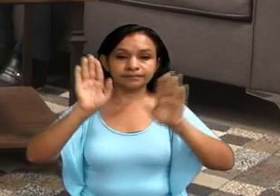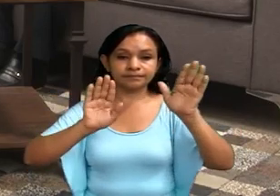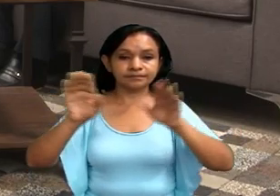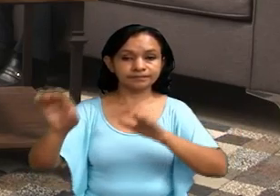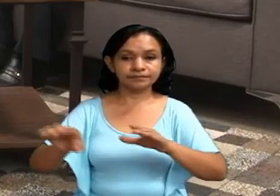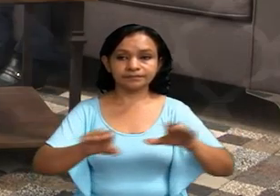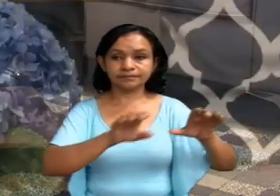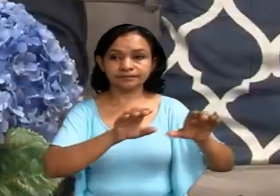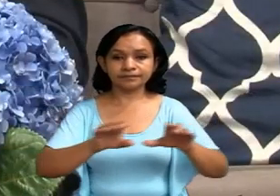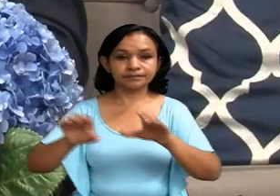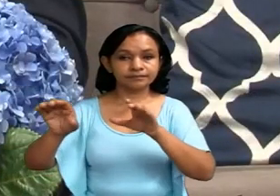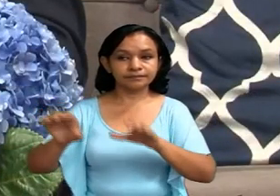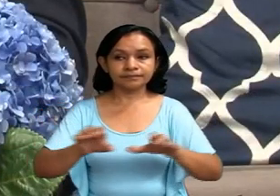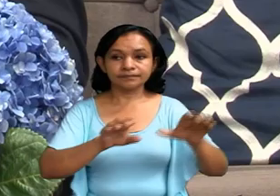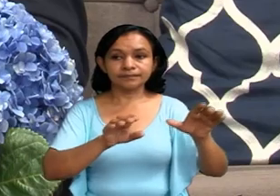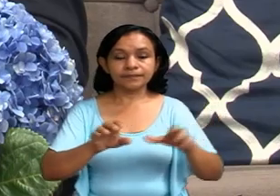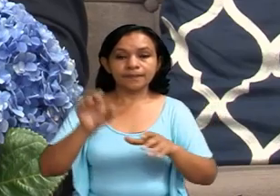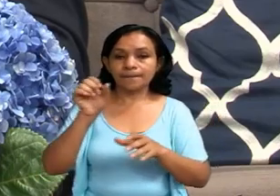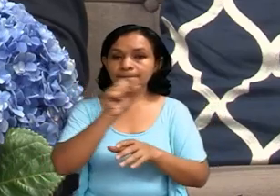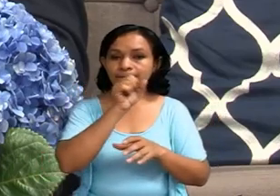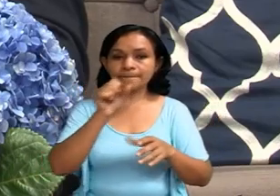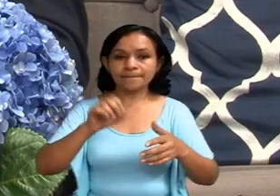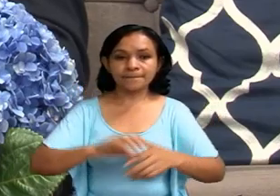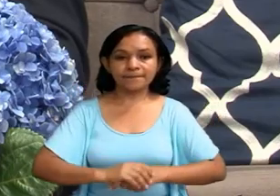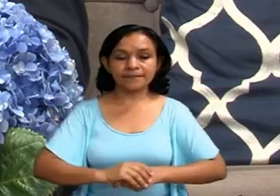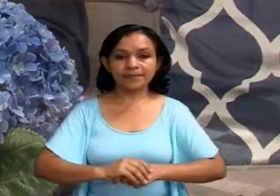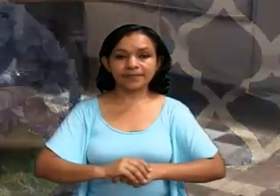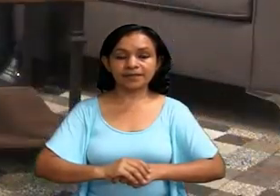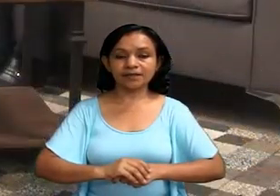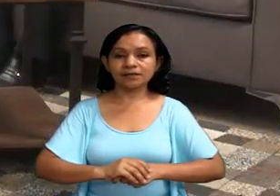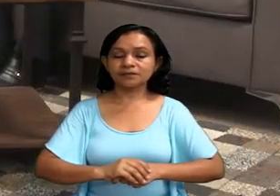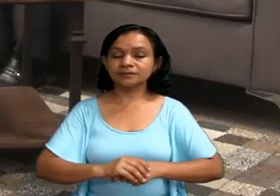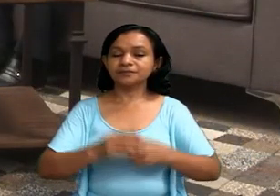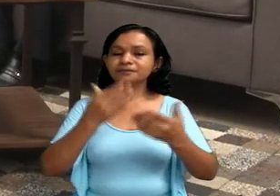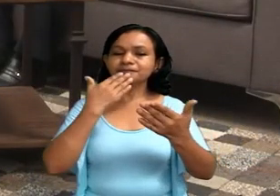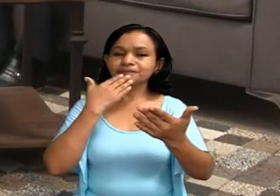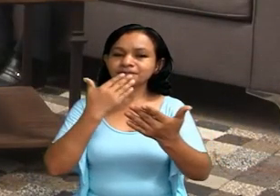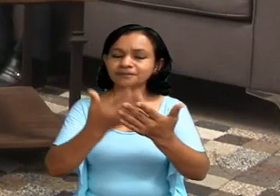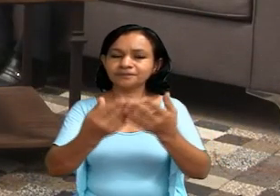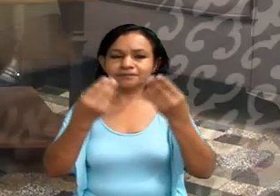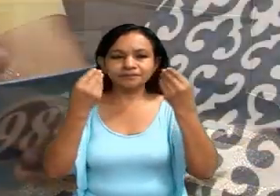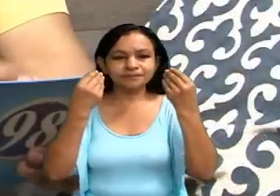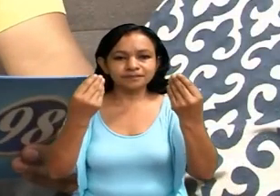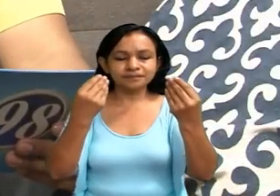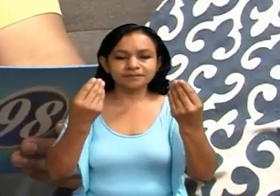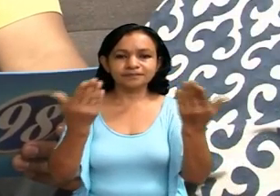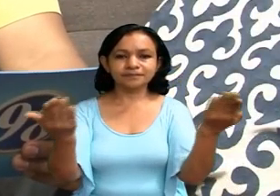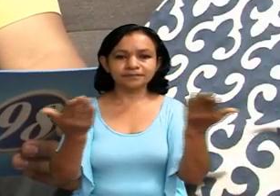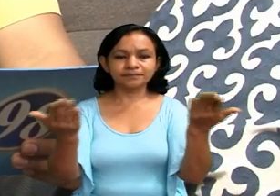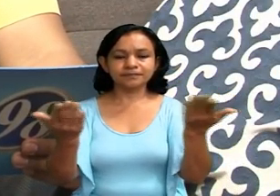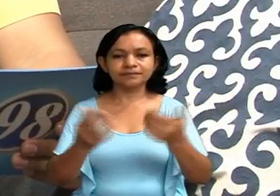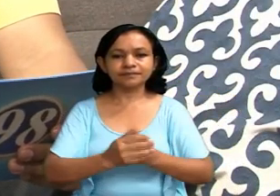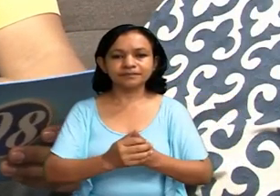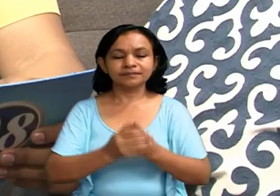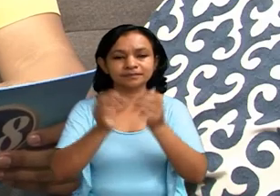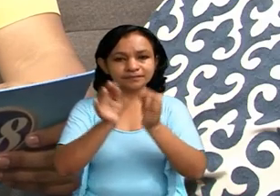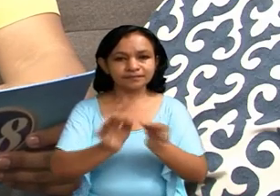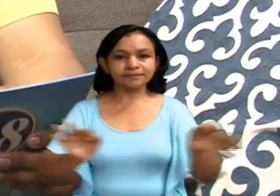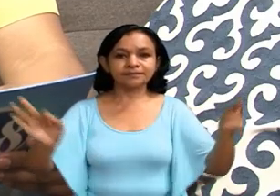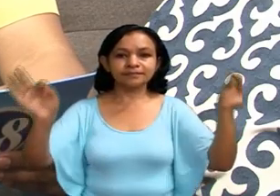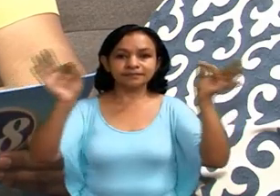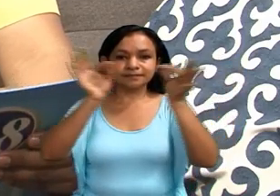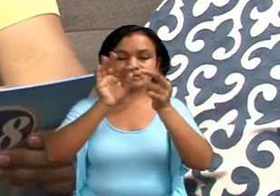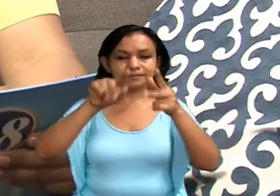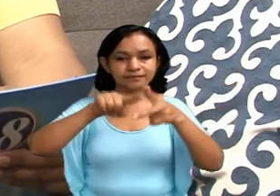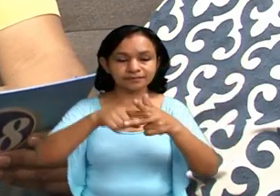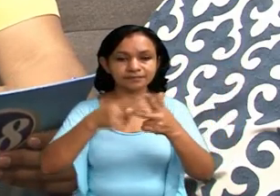actividades relacionadas con los coros y la orquesta. Bueno, compañero Ramos, muchísimas gracias. Agradecerle su tiempo también. Muy importante toda esta